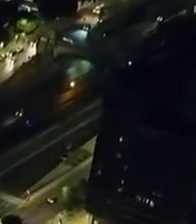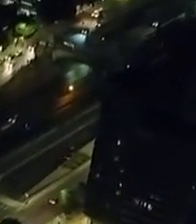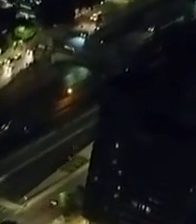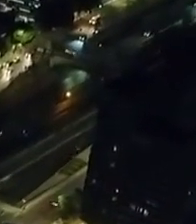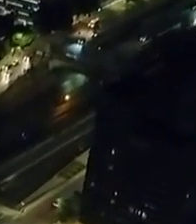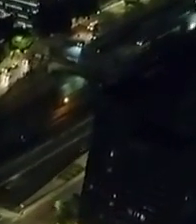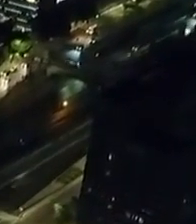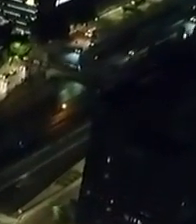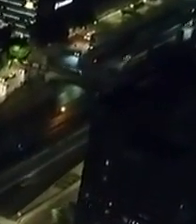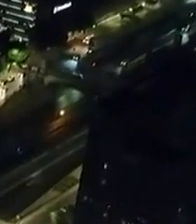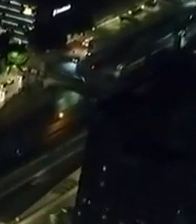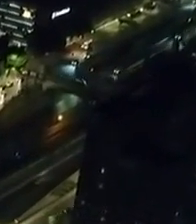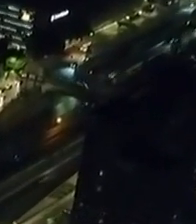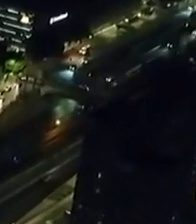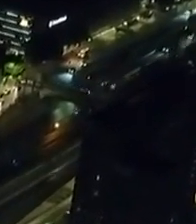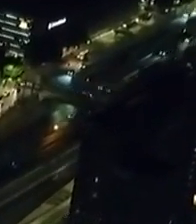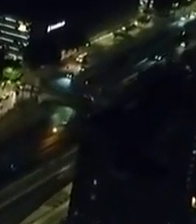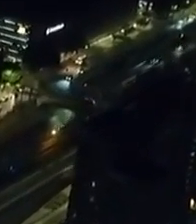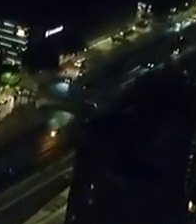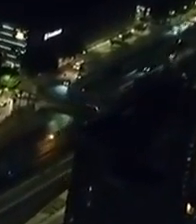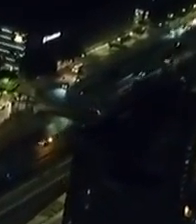vamos a ir